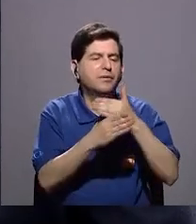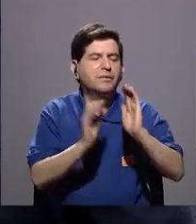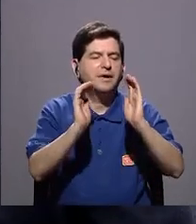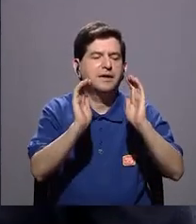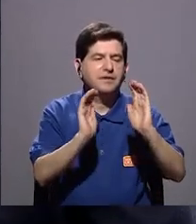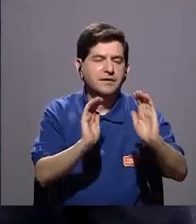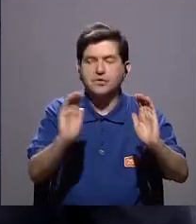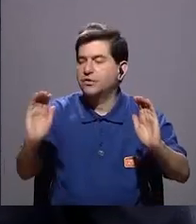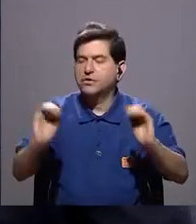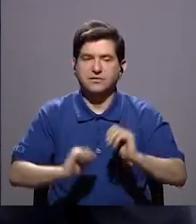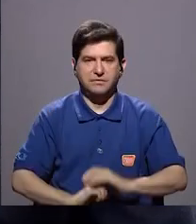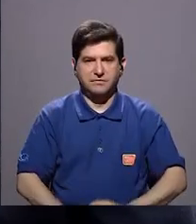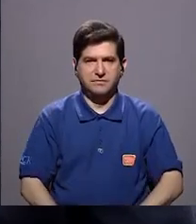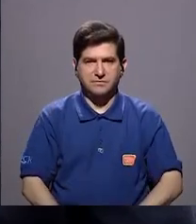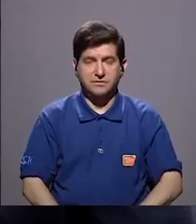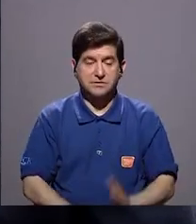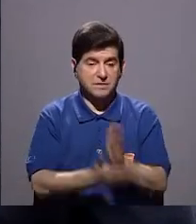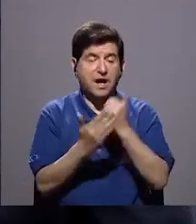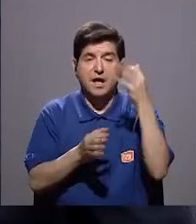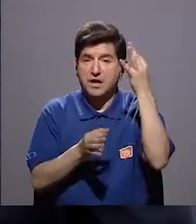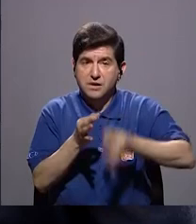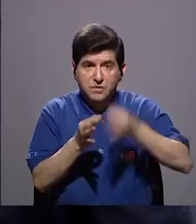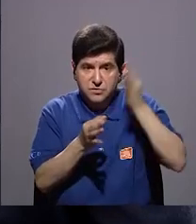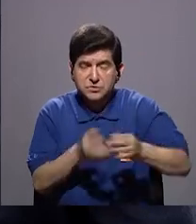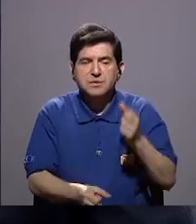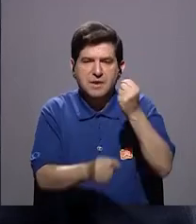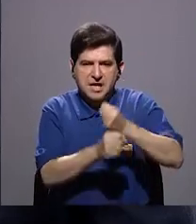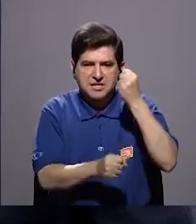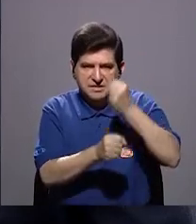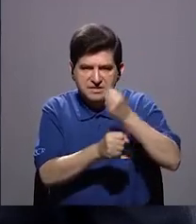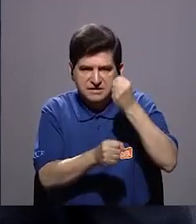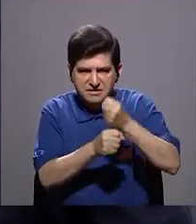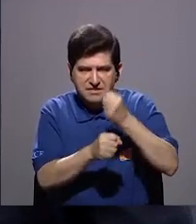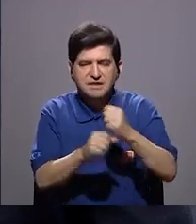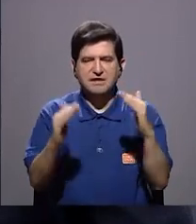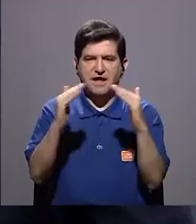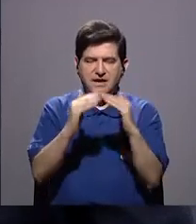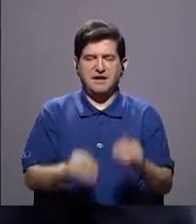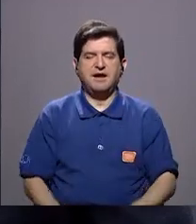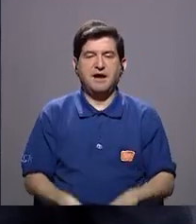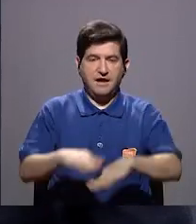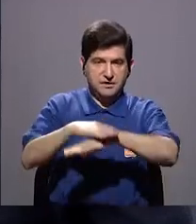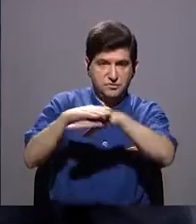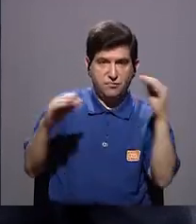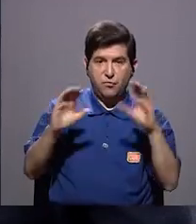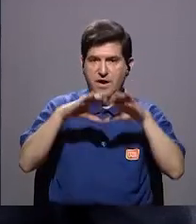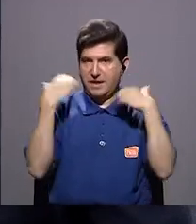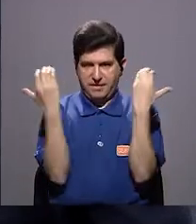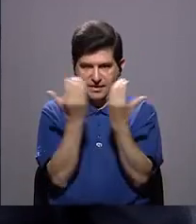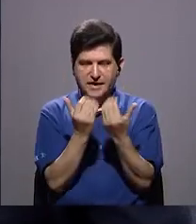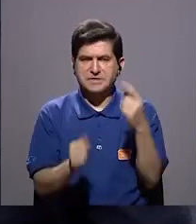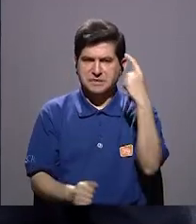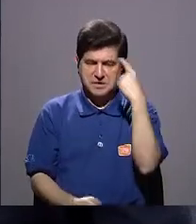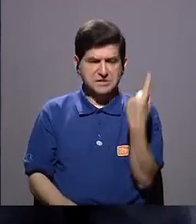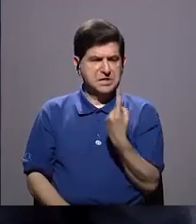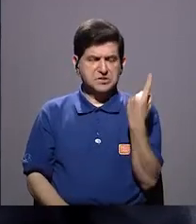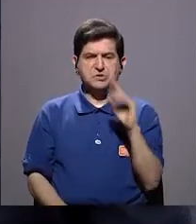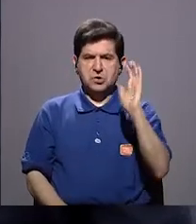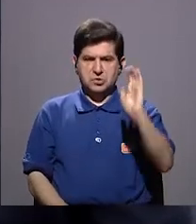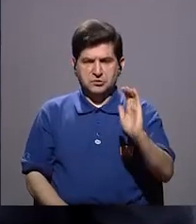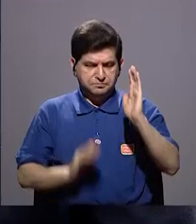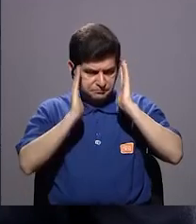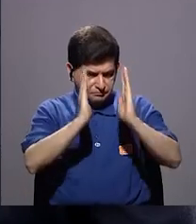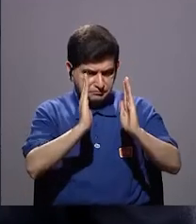con el niño. ¿Okay? Algo tan sencillo como las tareas, como los trabajos extraclase, que a veces pensamos que son exclusivos del